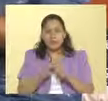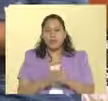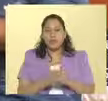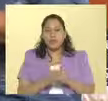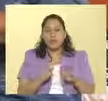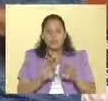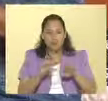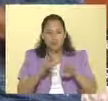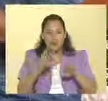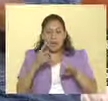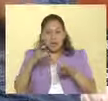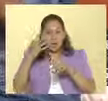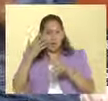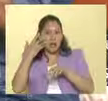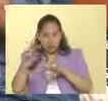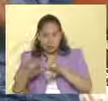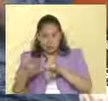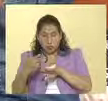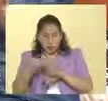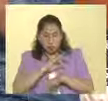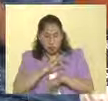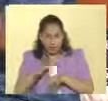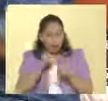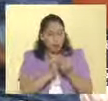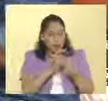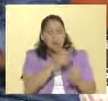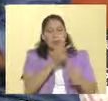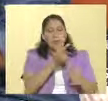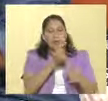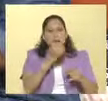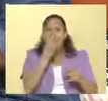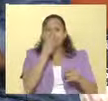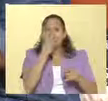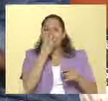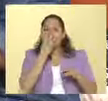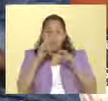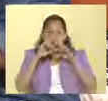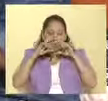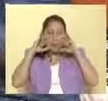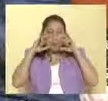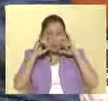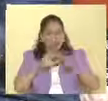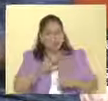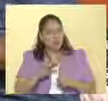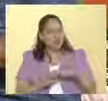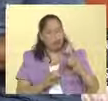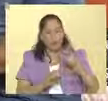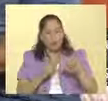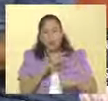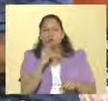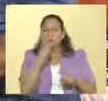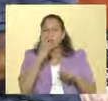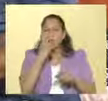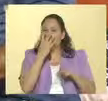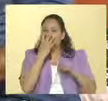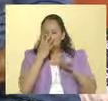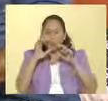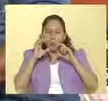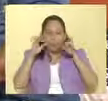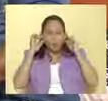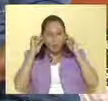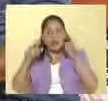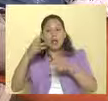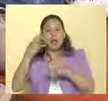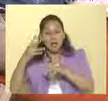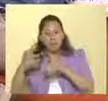recortarle las uñas al gato para que no lastime el perro y el perro tenerlo con bozal? Yo no utilizaría el bozal como tal. El recorte de uñas a los